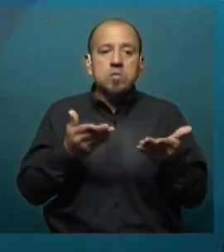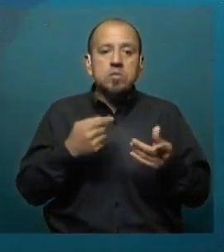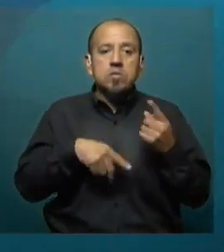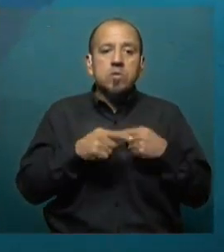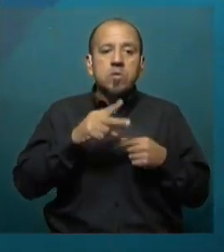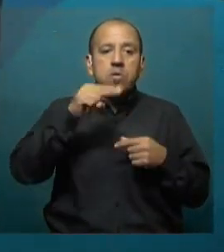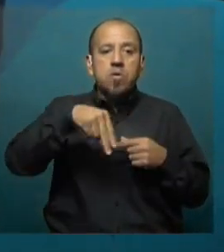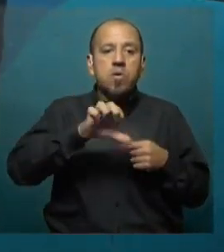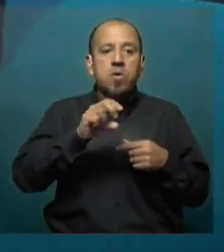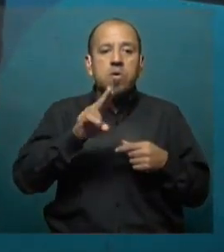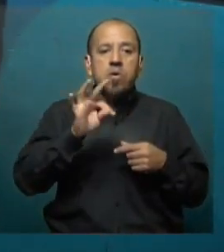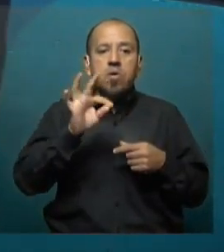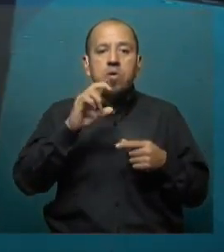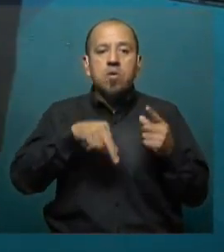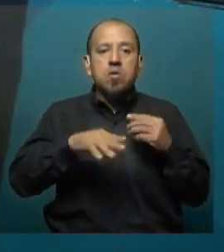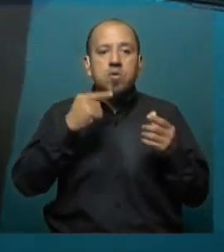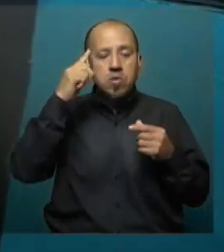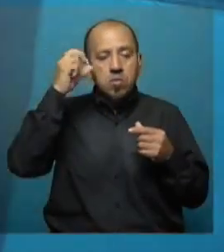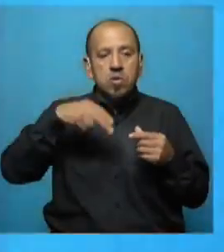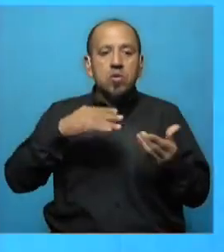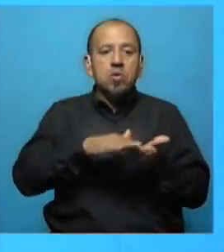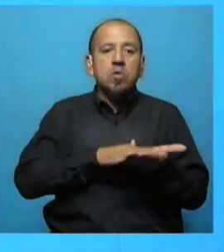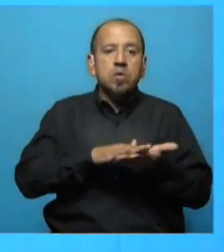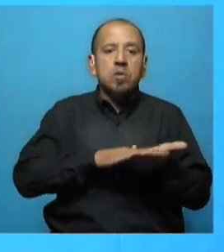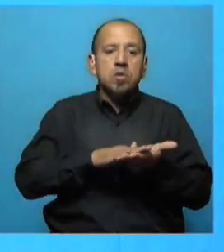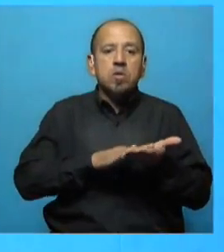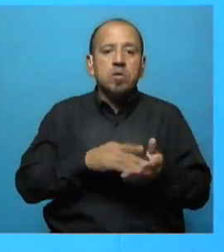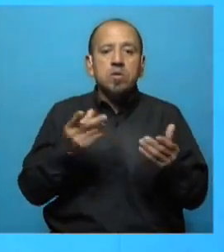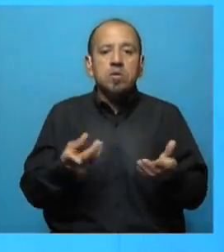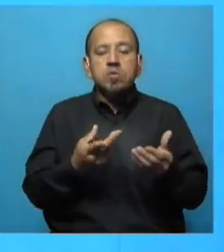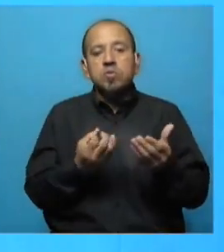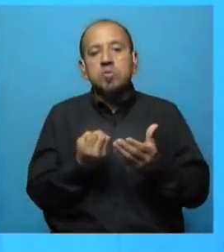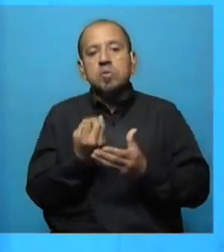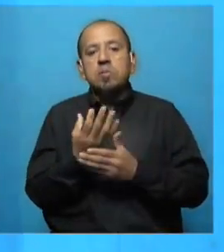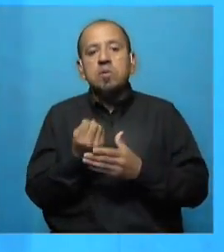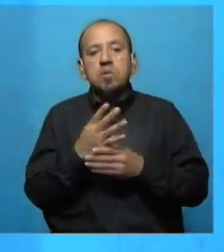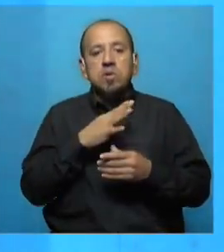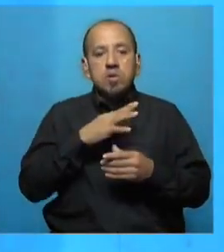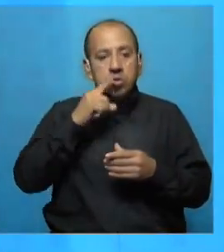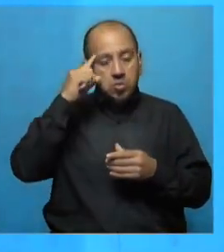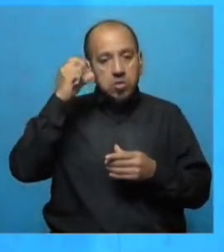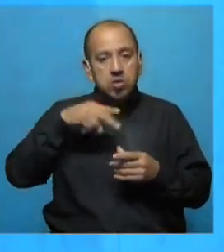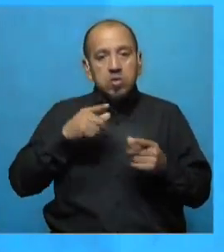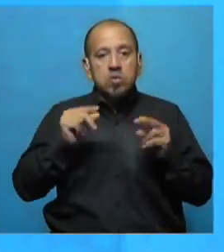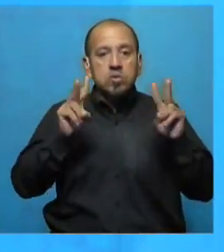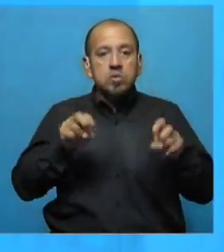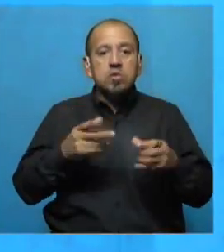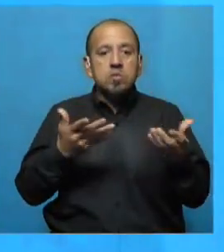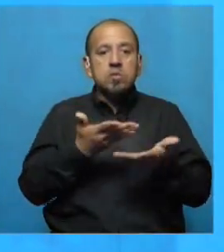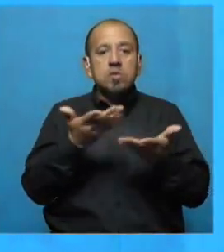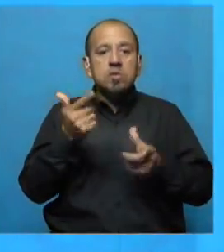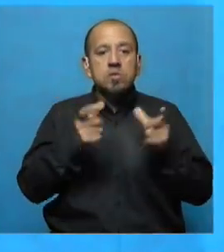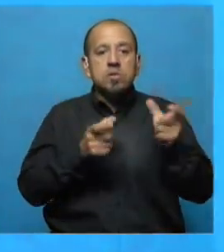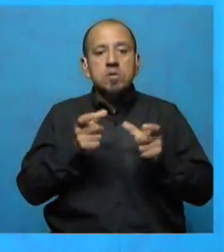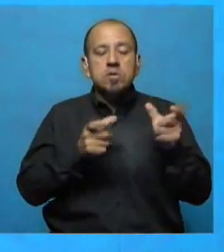neutro como desapercibido y no tener opinión de nada loco sos una planta este tenés que tener opinión sobre todo de temas que afectan a la gente con